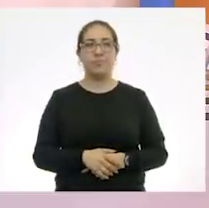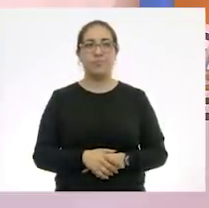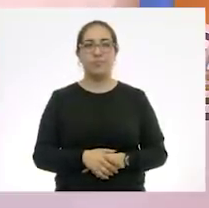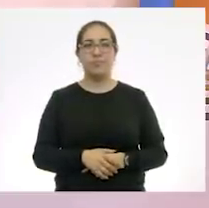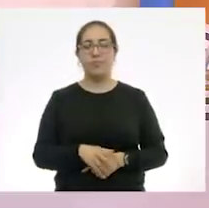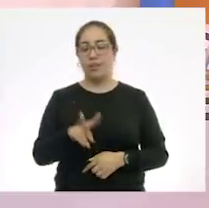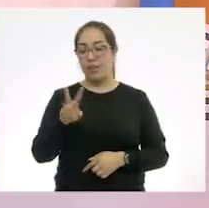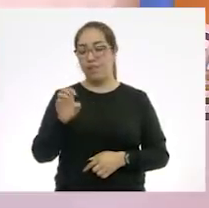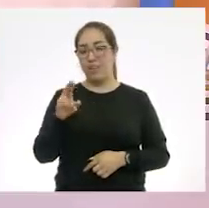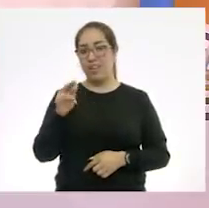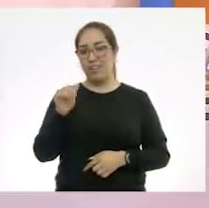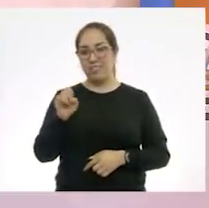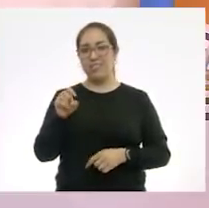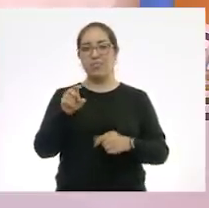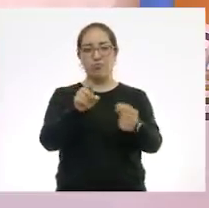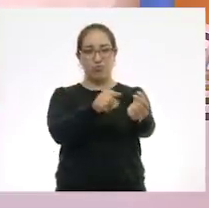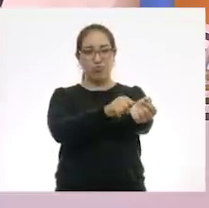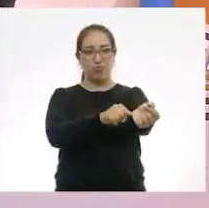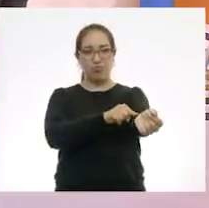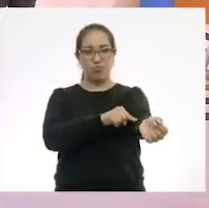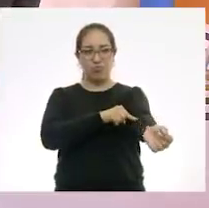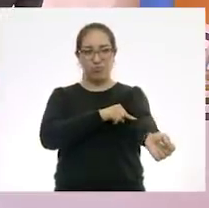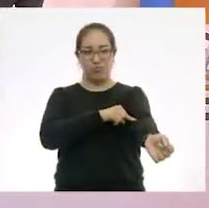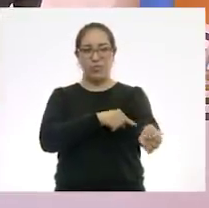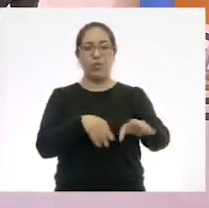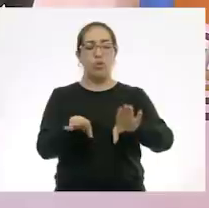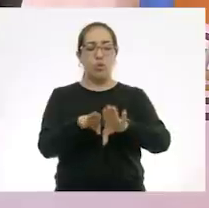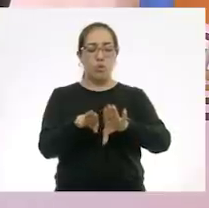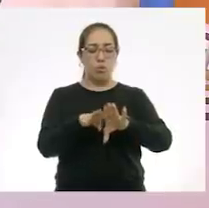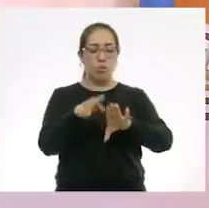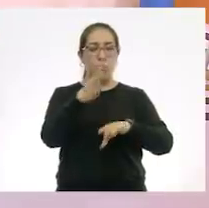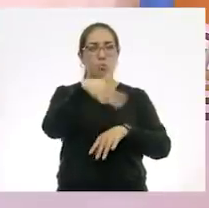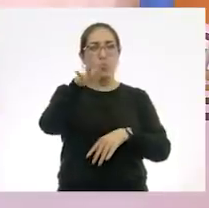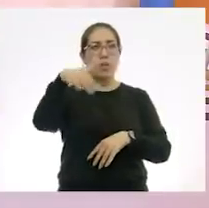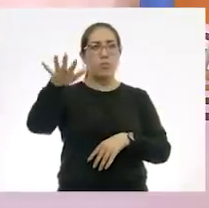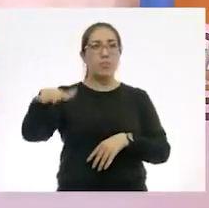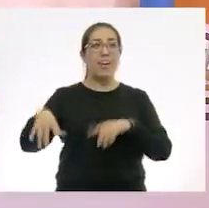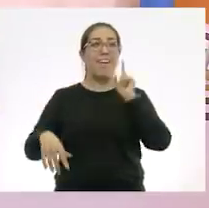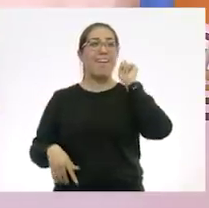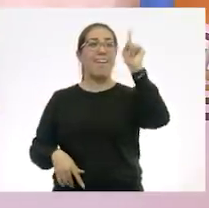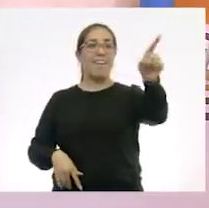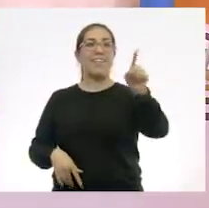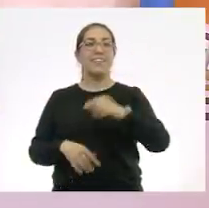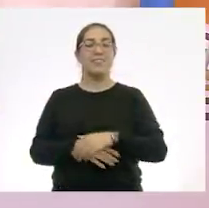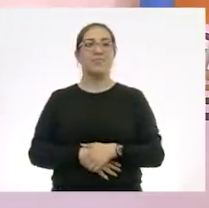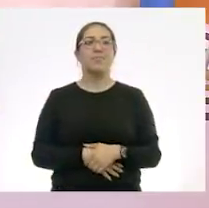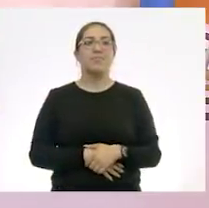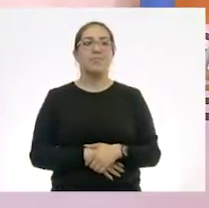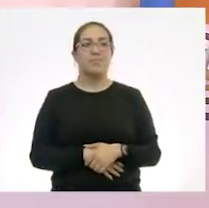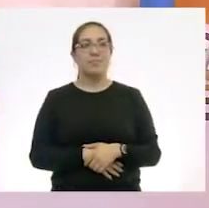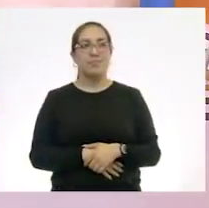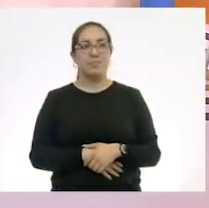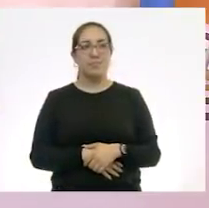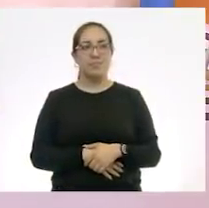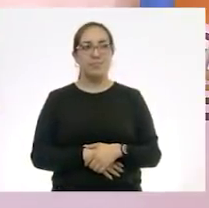¿Las venas? Las venas. A ver, busquemos las venas. Las venas. Ahí están. Allá están, claro. Muy bien. Bueno.